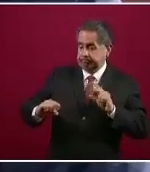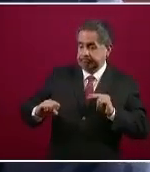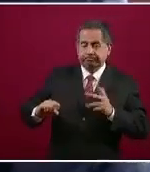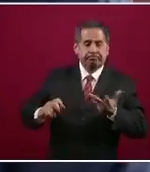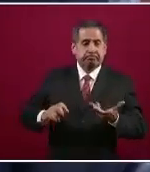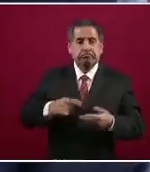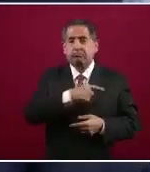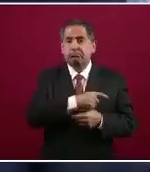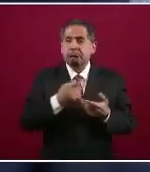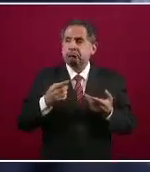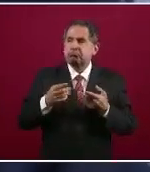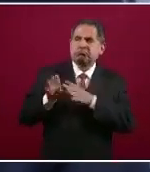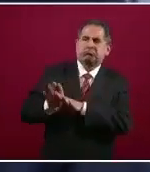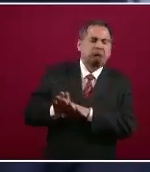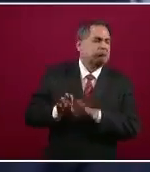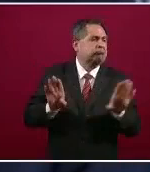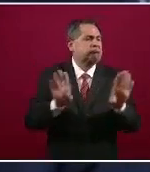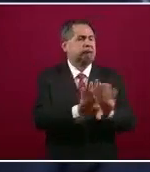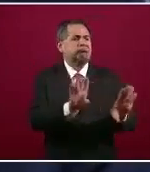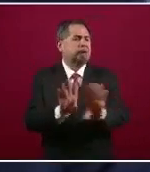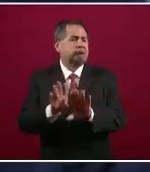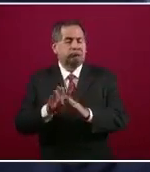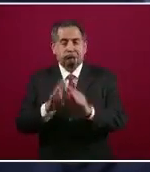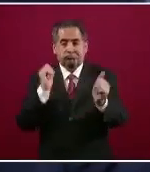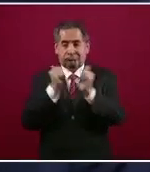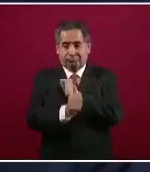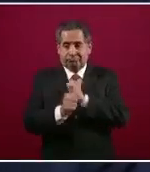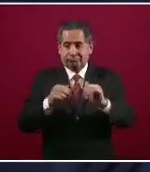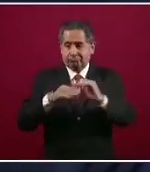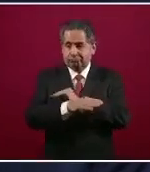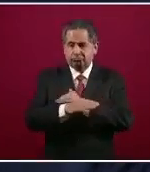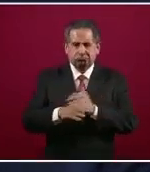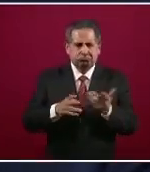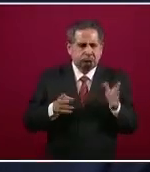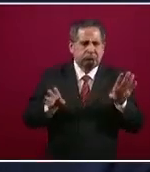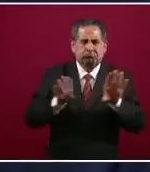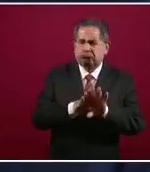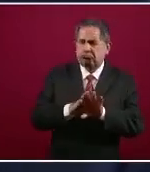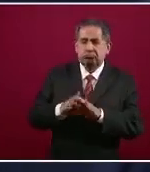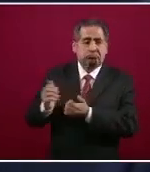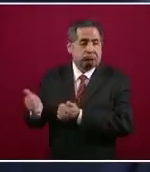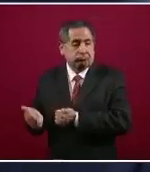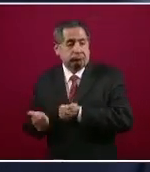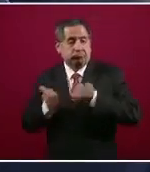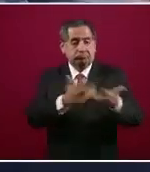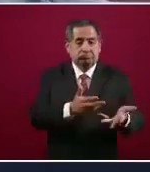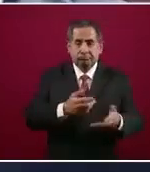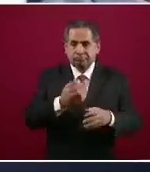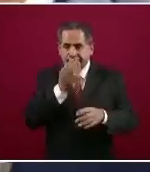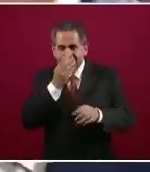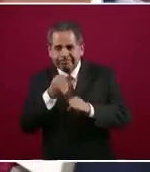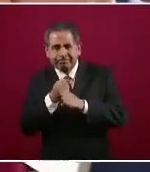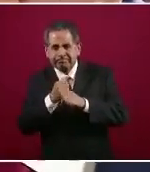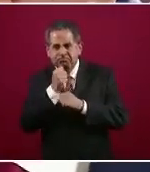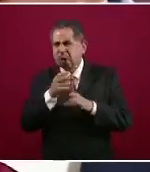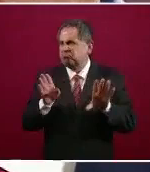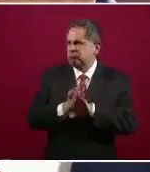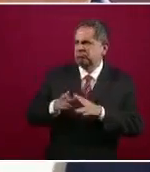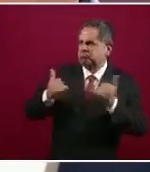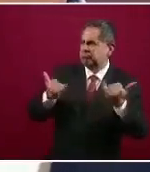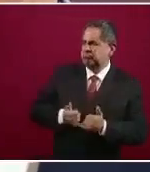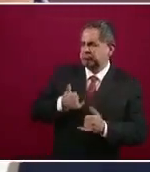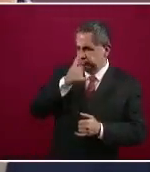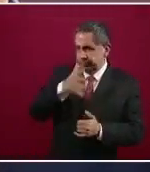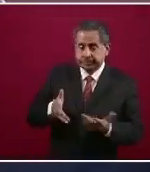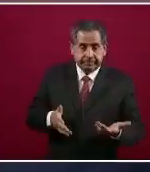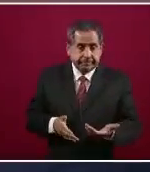que bloqueaban los caminos para que no se entregara el fertilizante. Tengo el informe